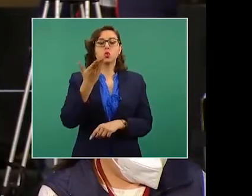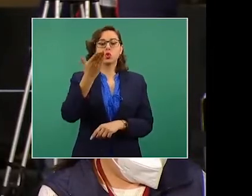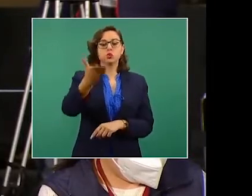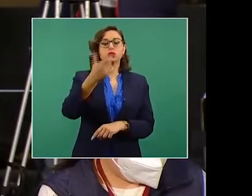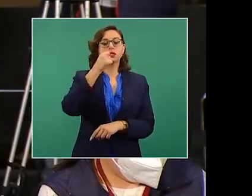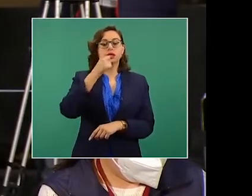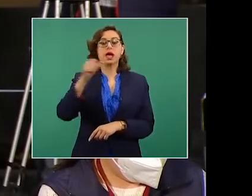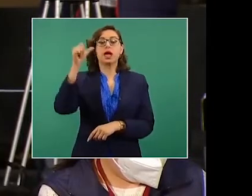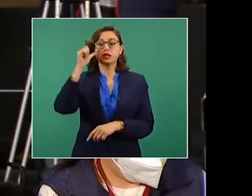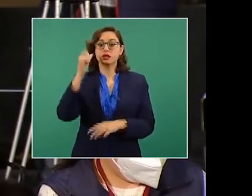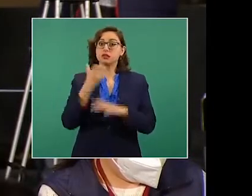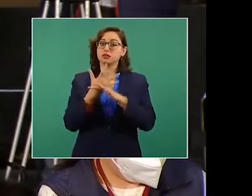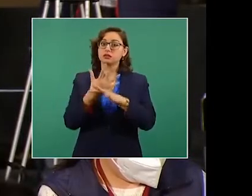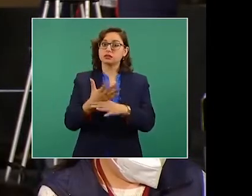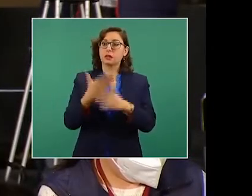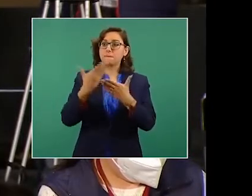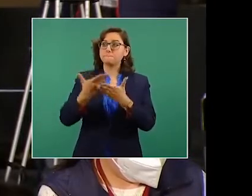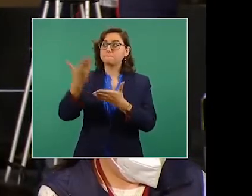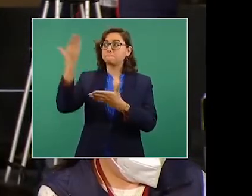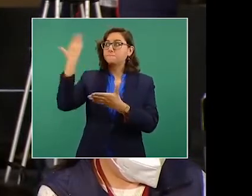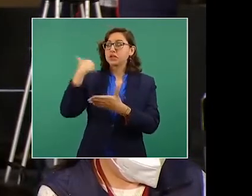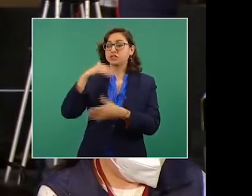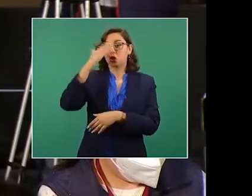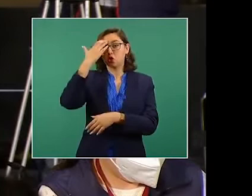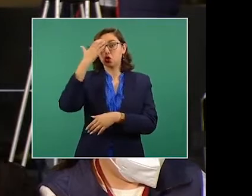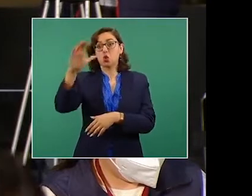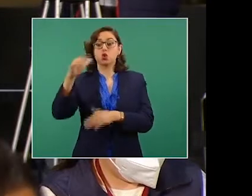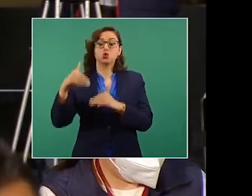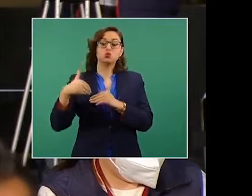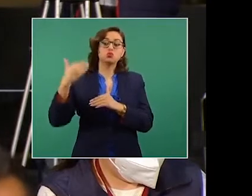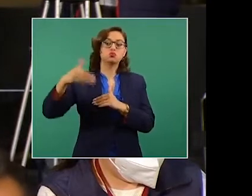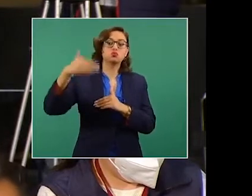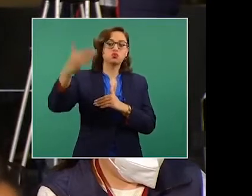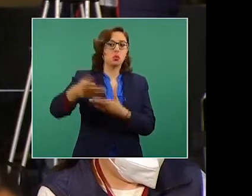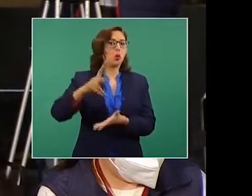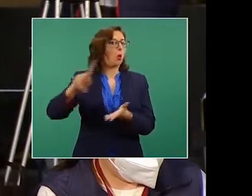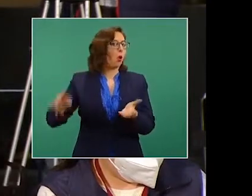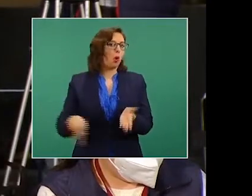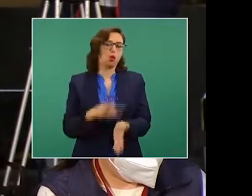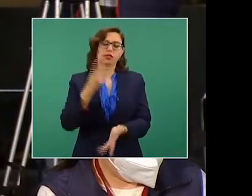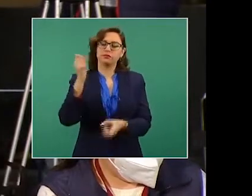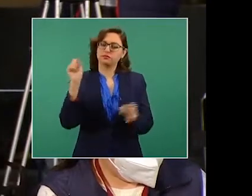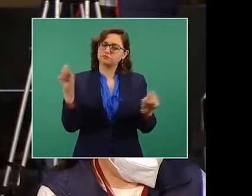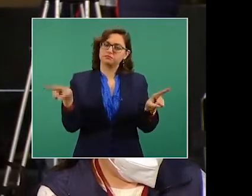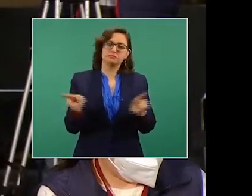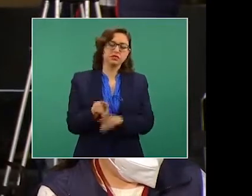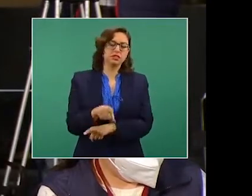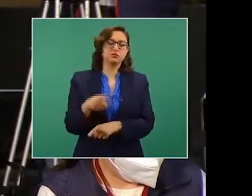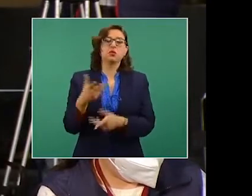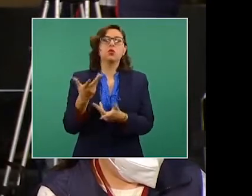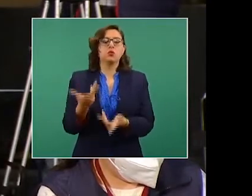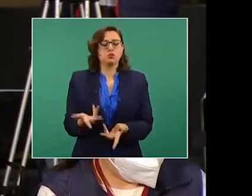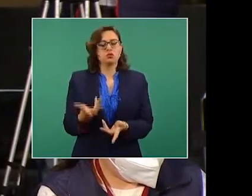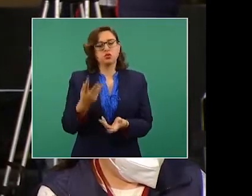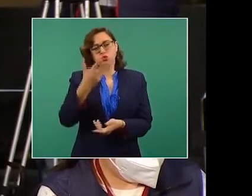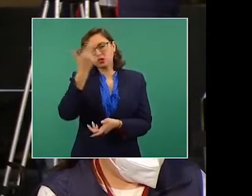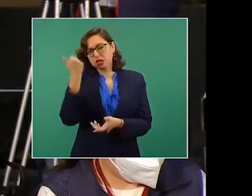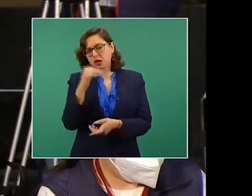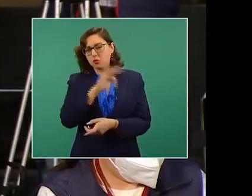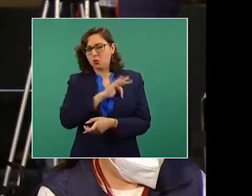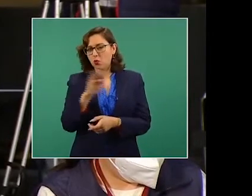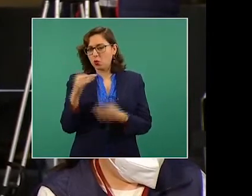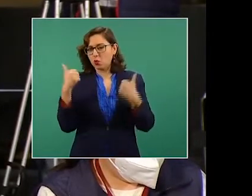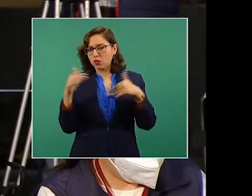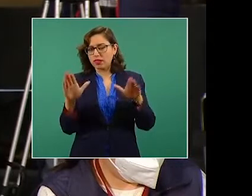está condenado a repetirlo y quizá esta comisión podría servir. Entonces, si el señor secretario de la Defensa